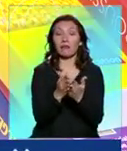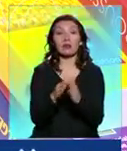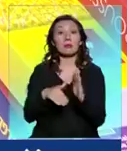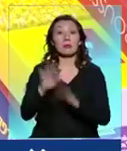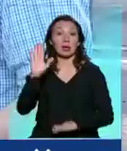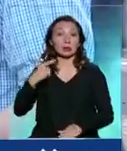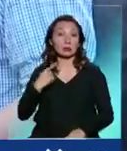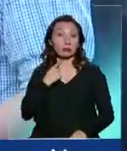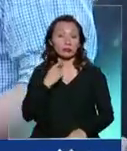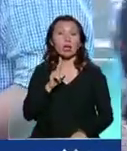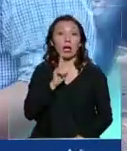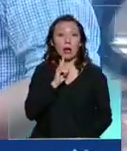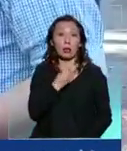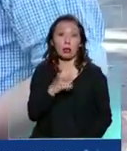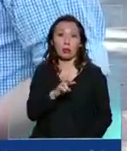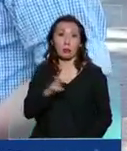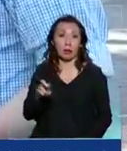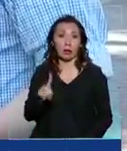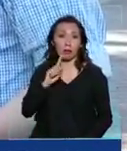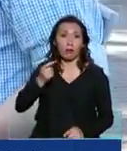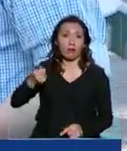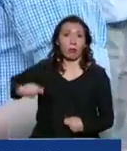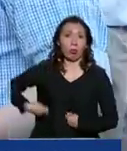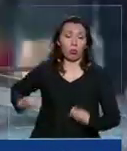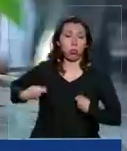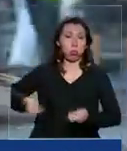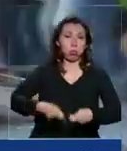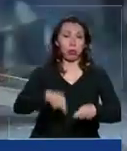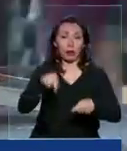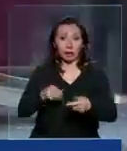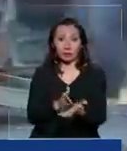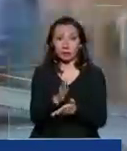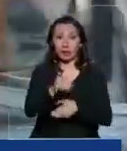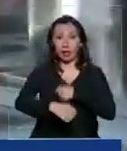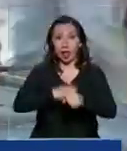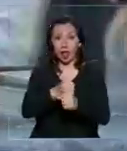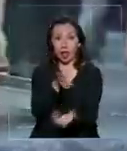más perjudicados son los padres y su bolsillo en este inicio del año escolar.